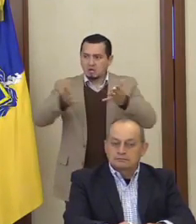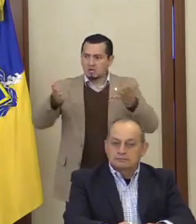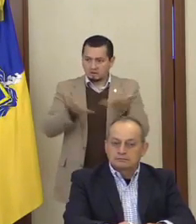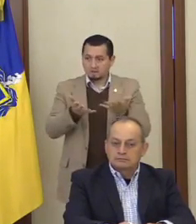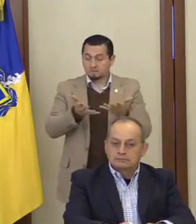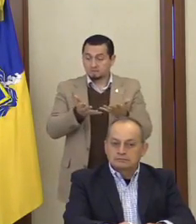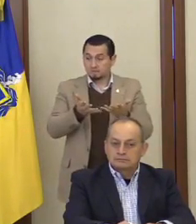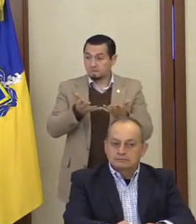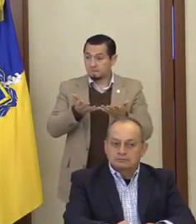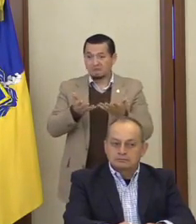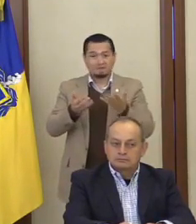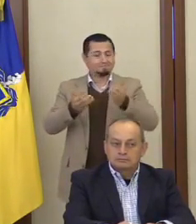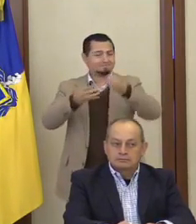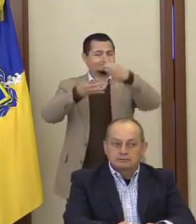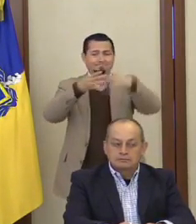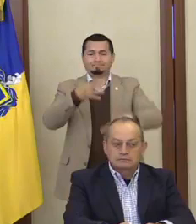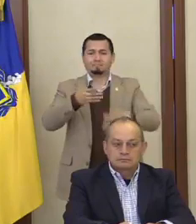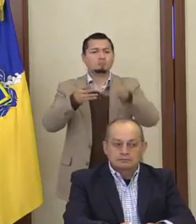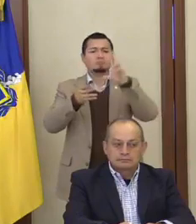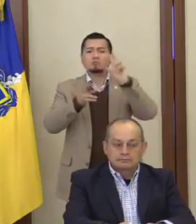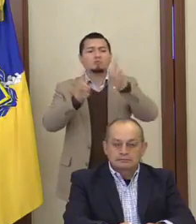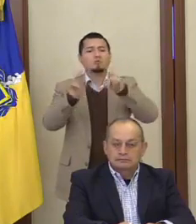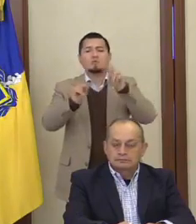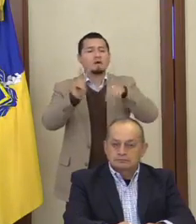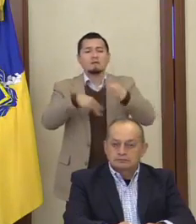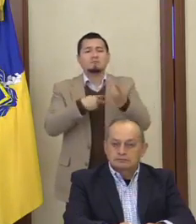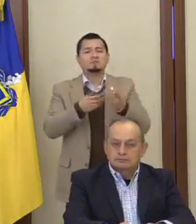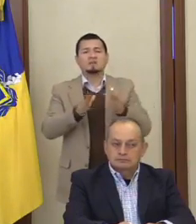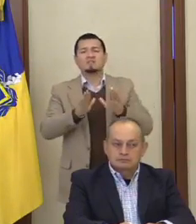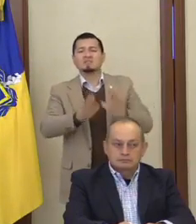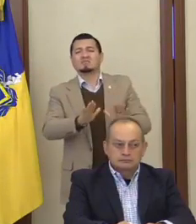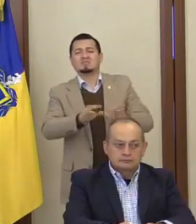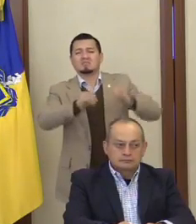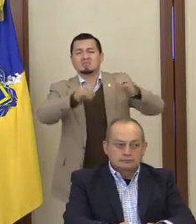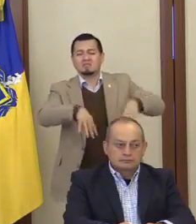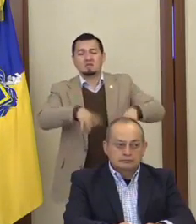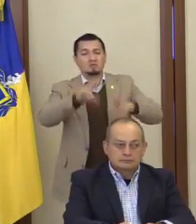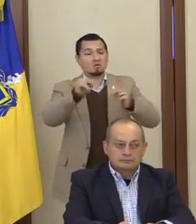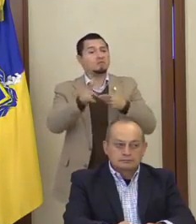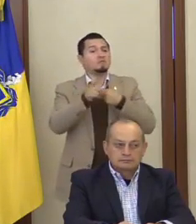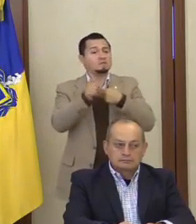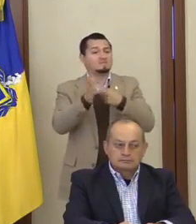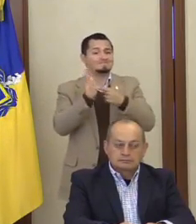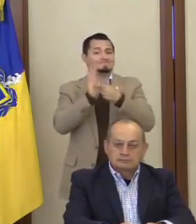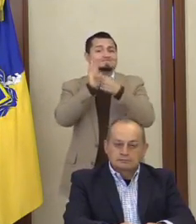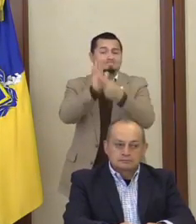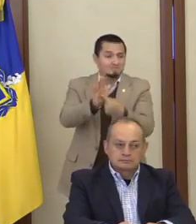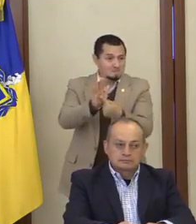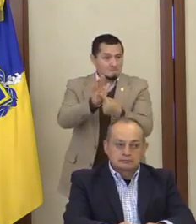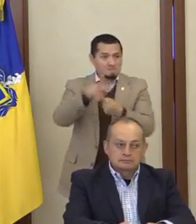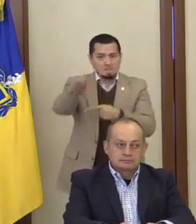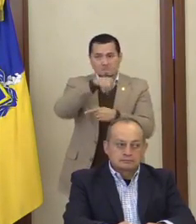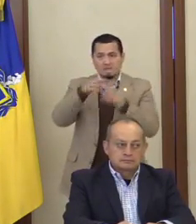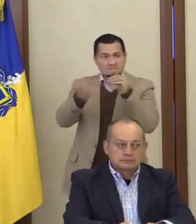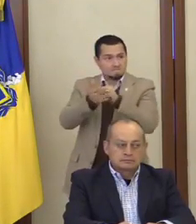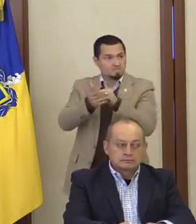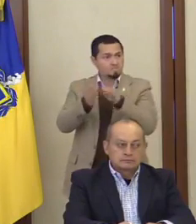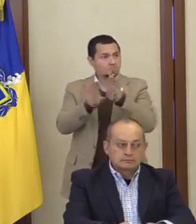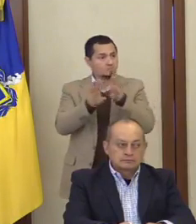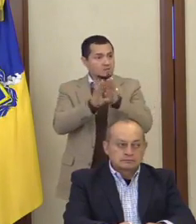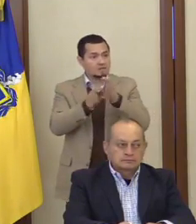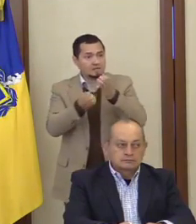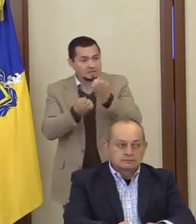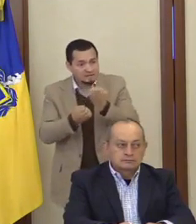En fin, nosotros no vamos a parar, vamos a demostrar que la ruta de la pacificación de